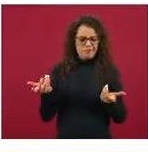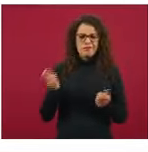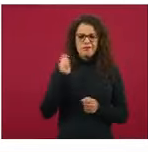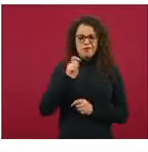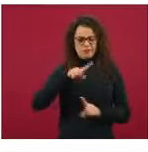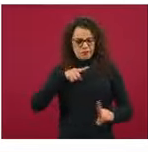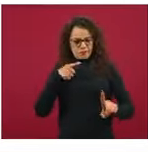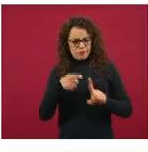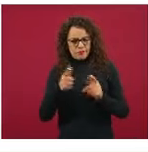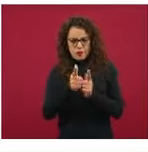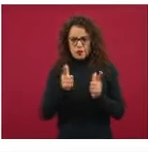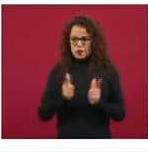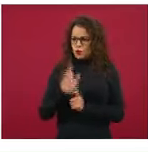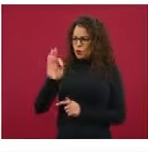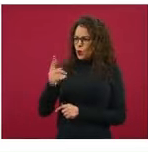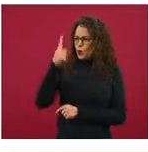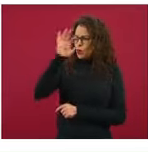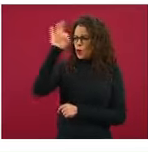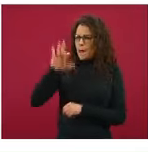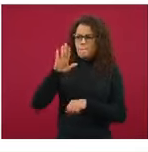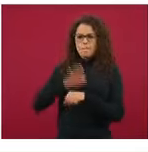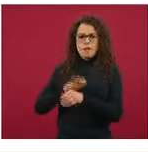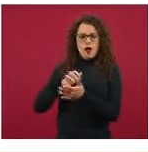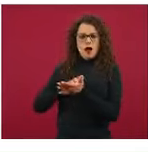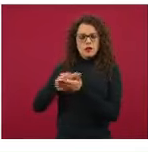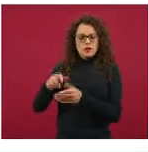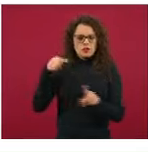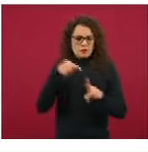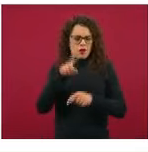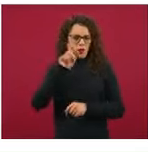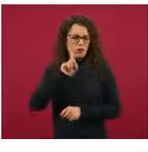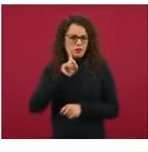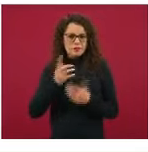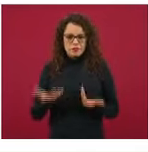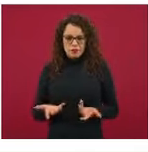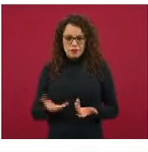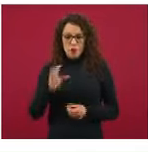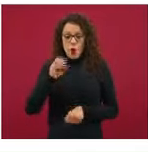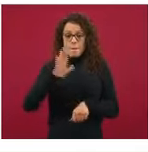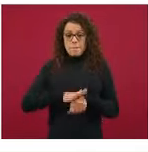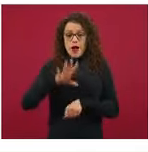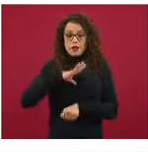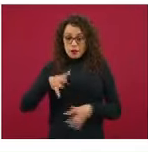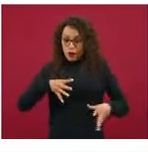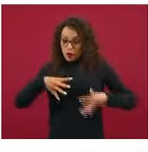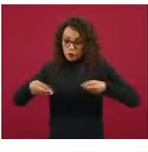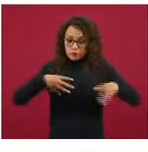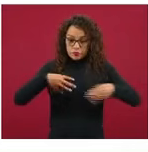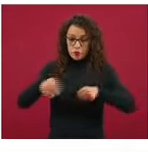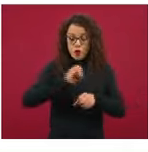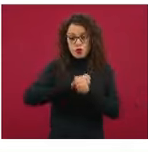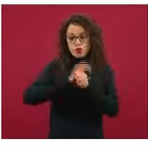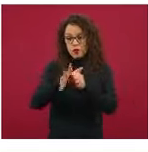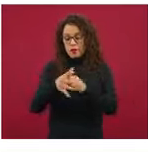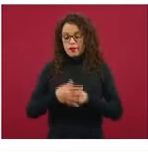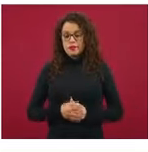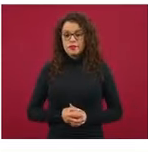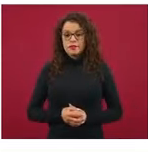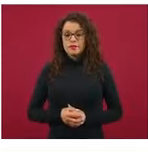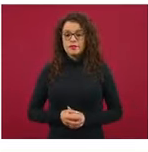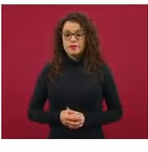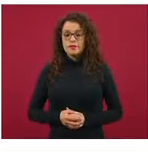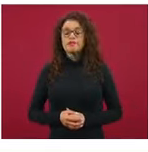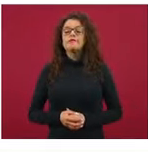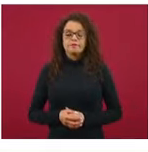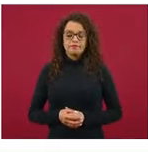grupo 41% más afectado, o que más se han contagiado de COVID en este caso, pues pudiera